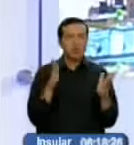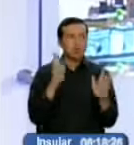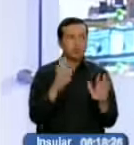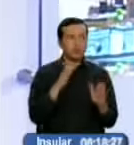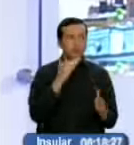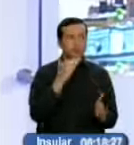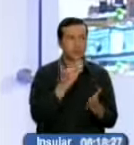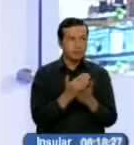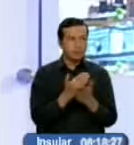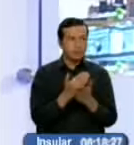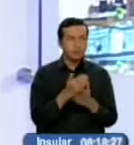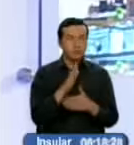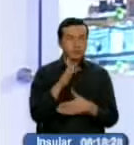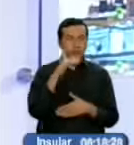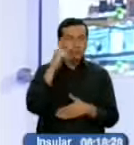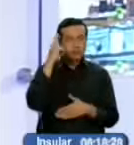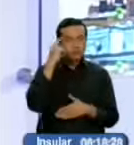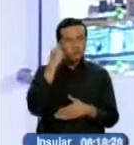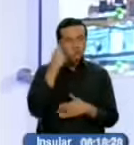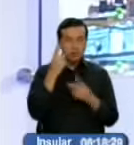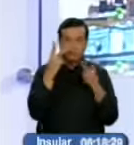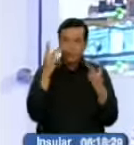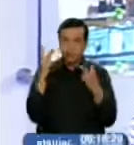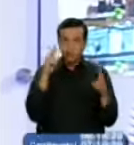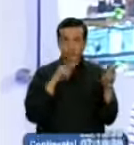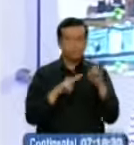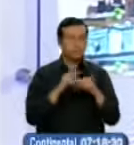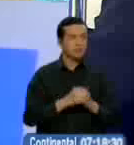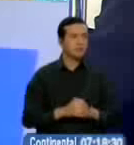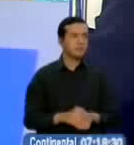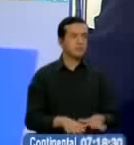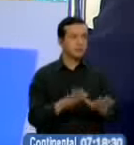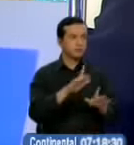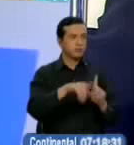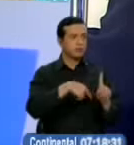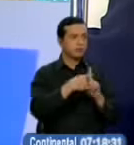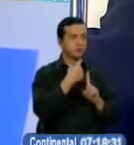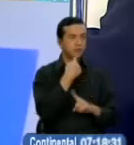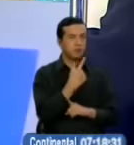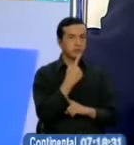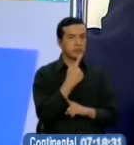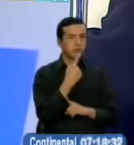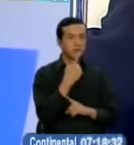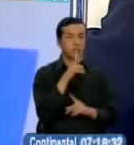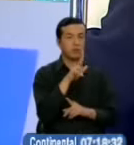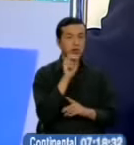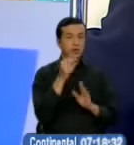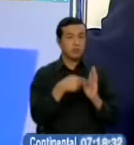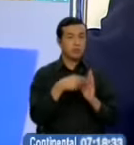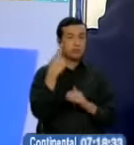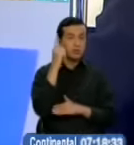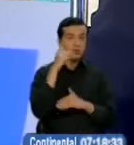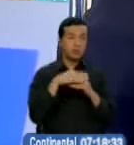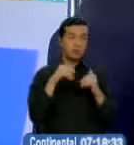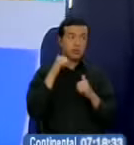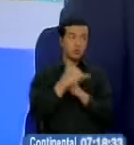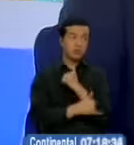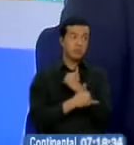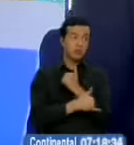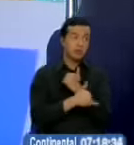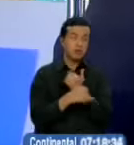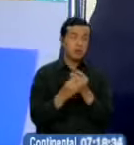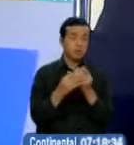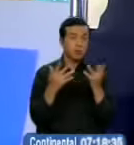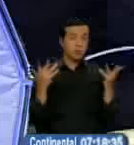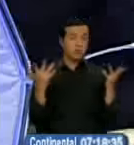porque a un Estado se lo mide por los resultados. Gracias. Solamente una acotación. Yo no sé si sean muchos los de 30.000 millones de dólares fuera.